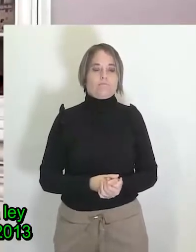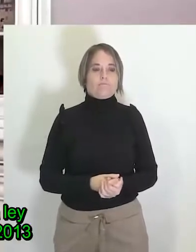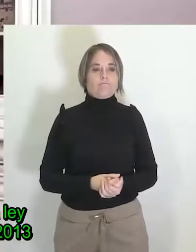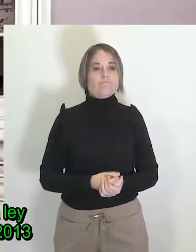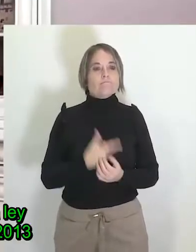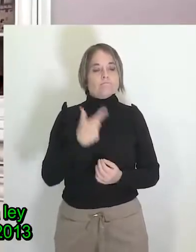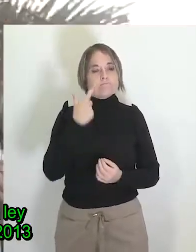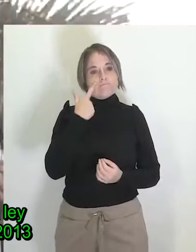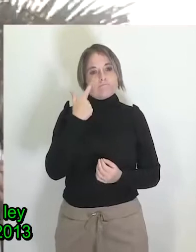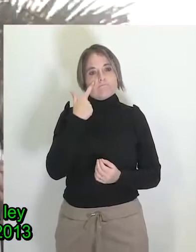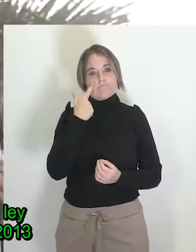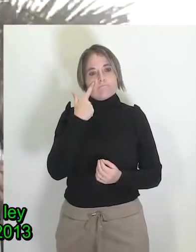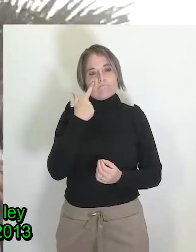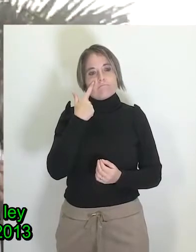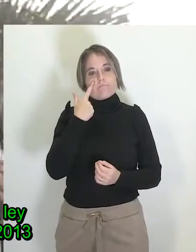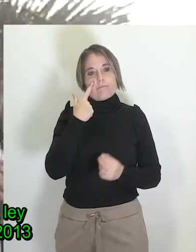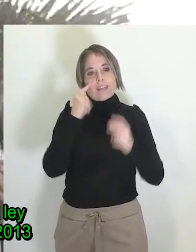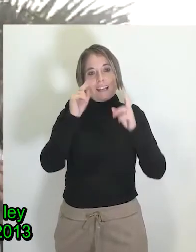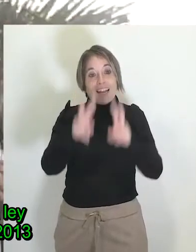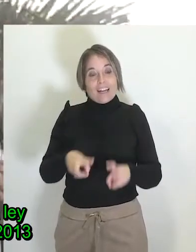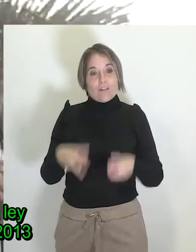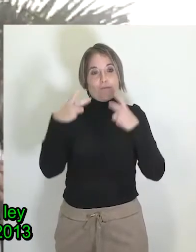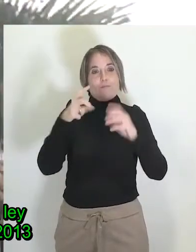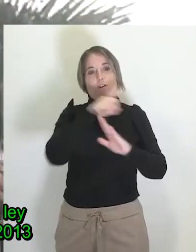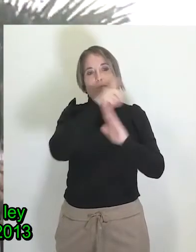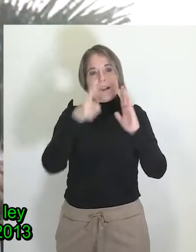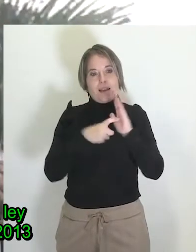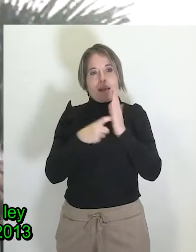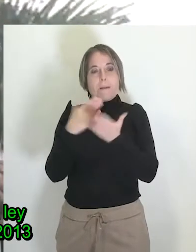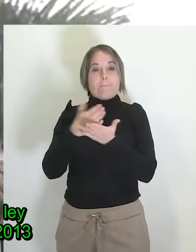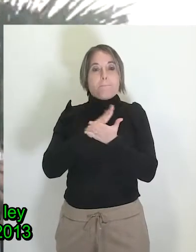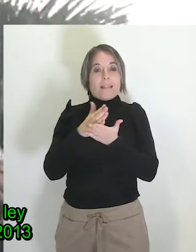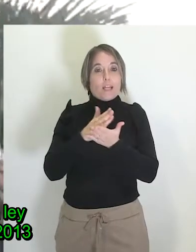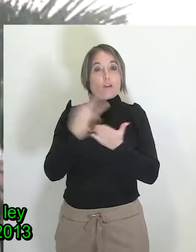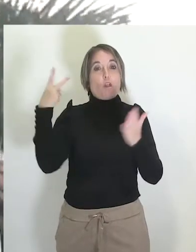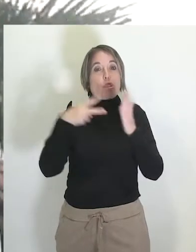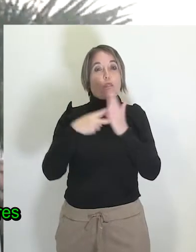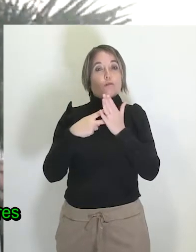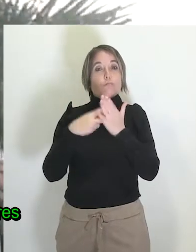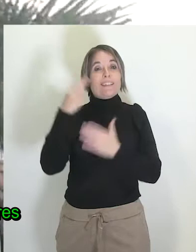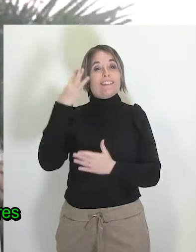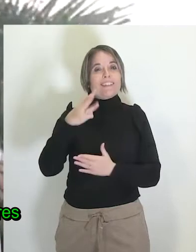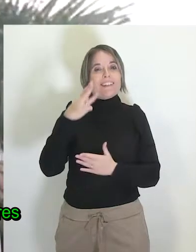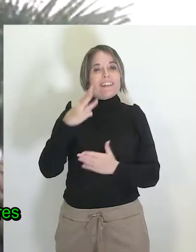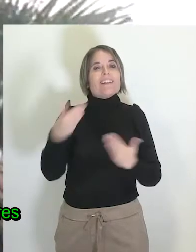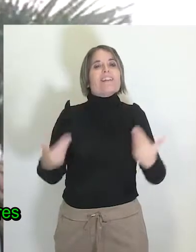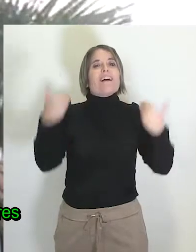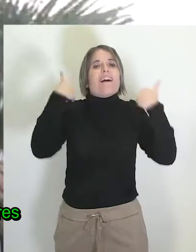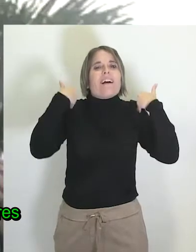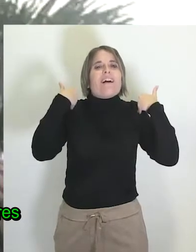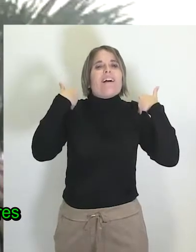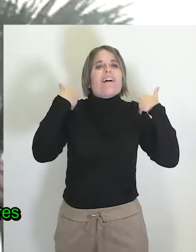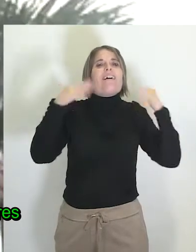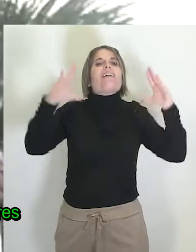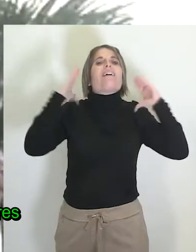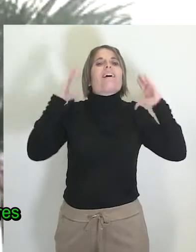Bueno, y es que la reforma a la ley para permitir la mediación en 2013 fue gestionada por los